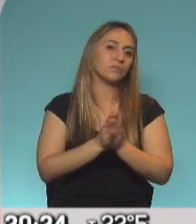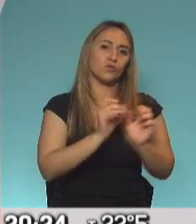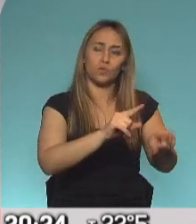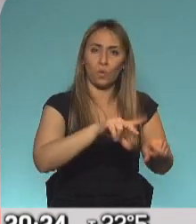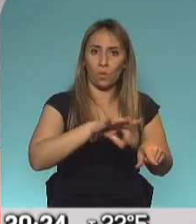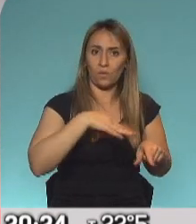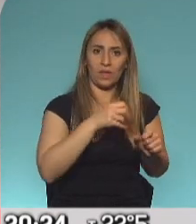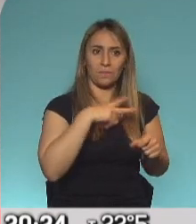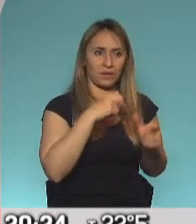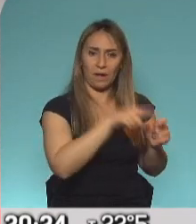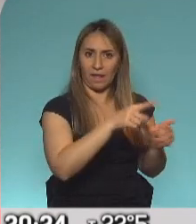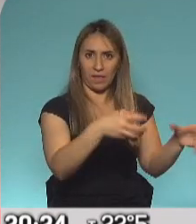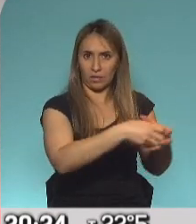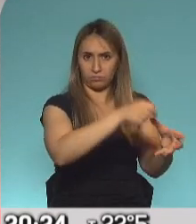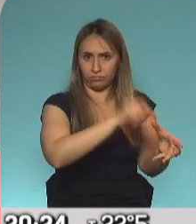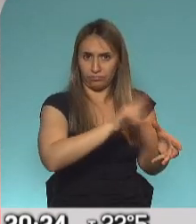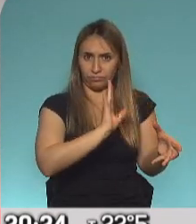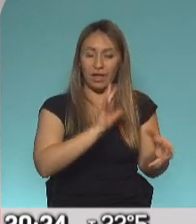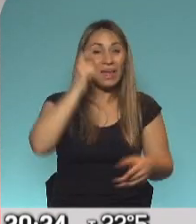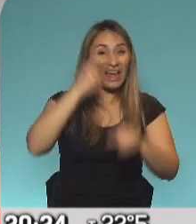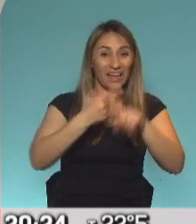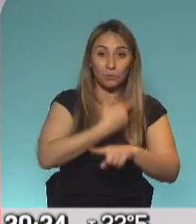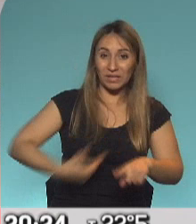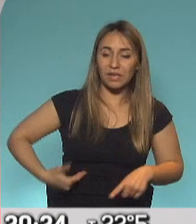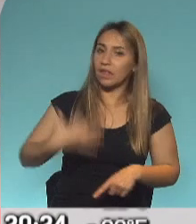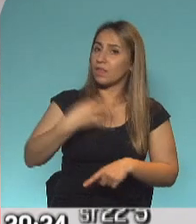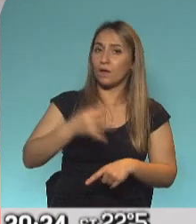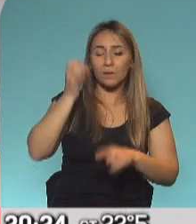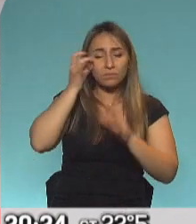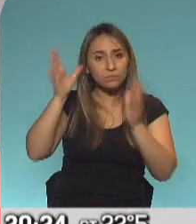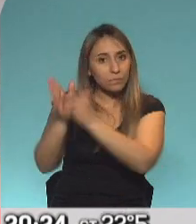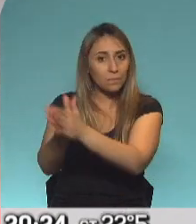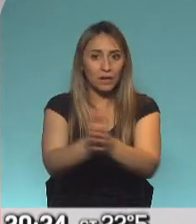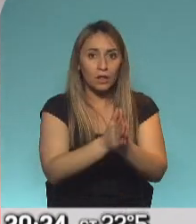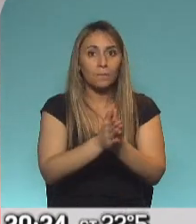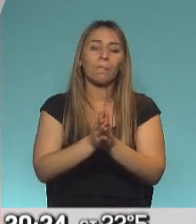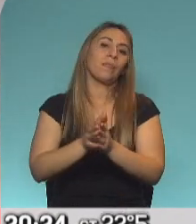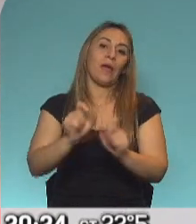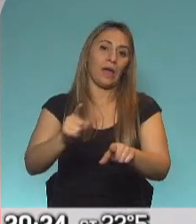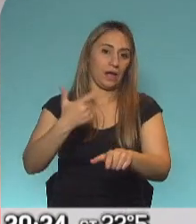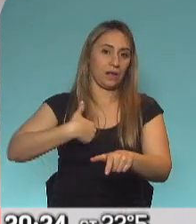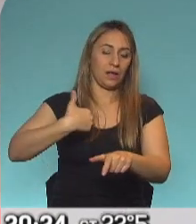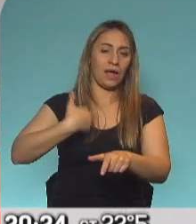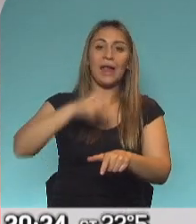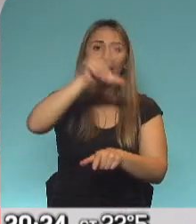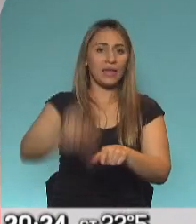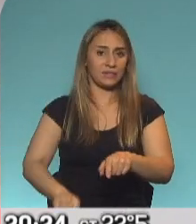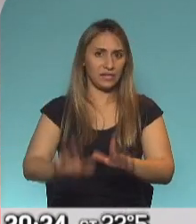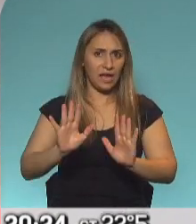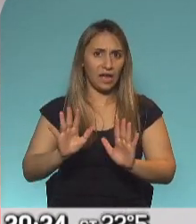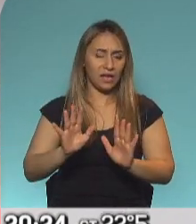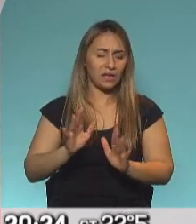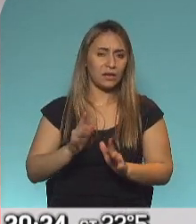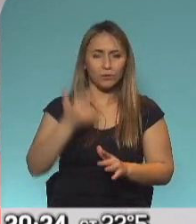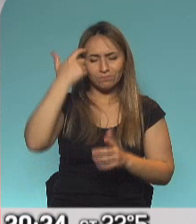con su familia. Yo creo que el expresidente le debe una autocrítica sincera a los argentinos y argentinas. Le debe una autocrítica sincera a los argentinos y